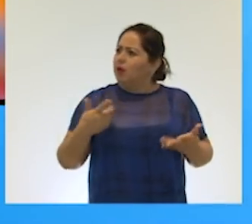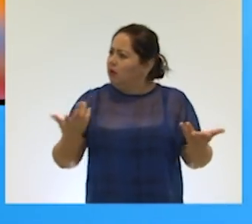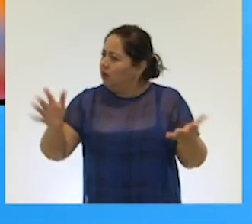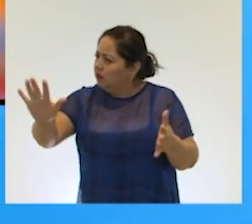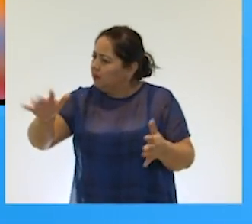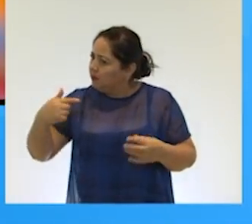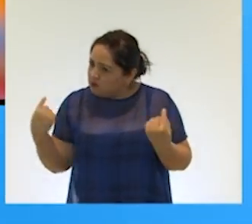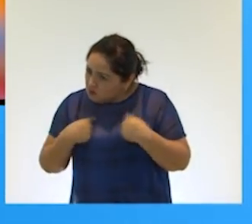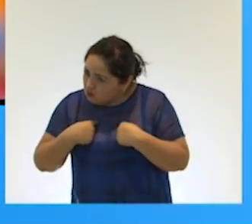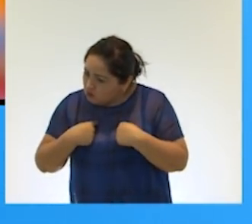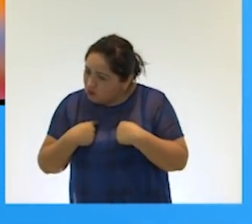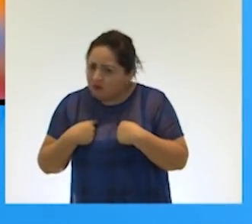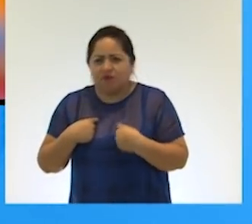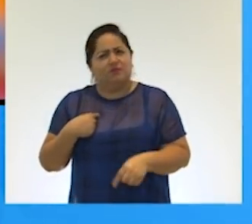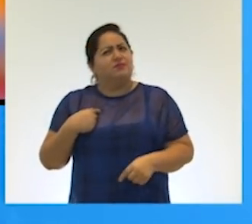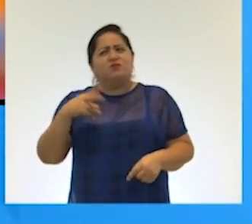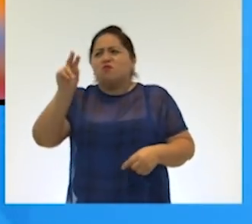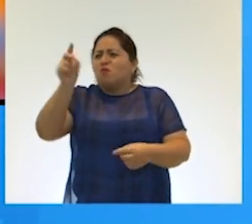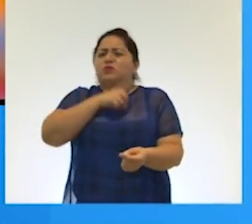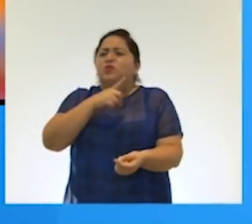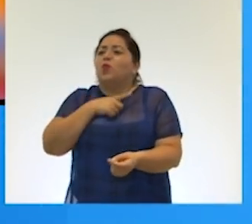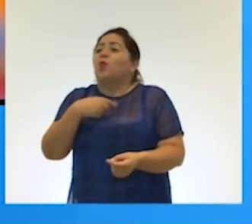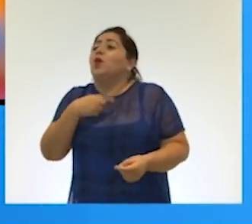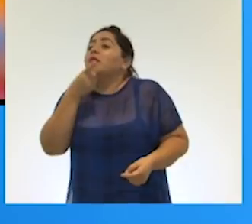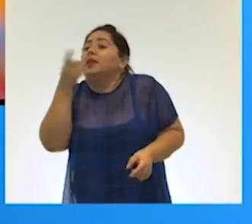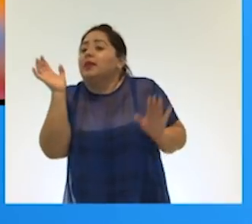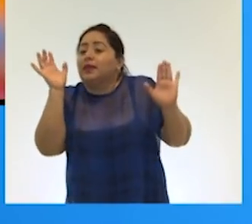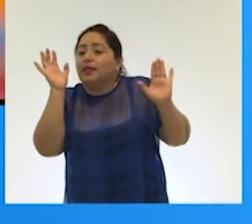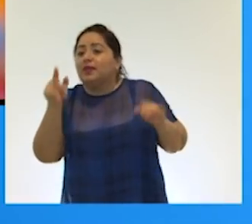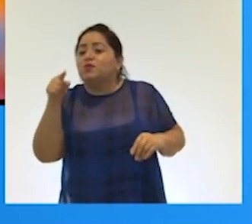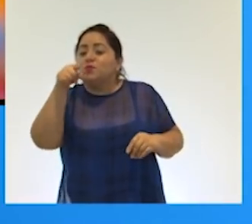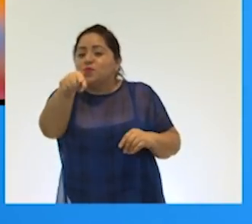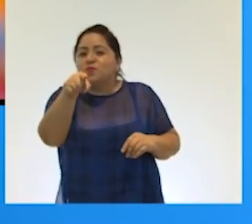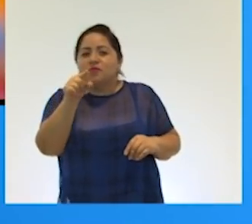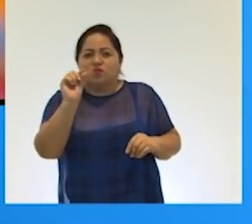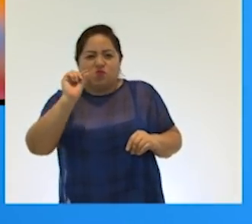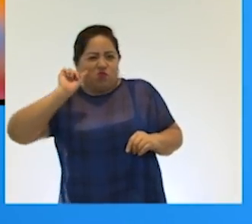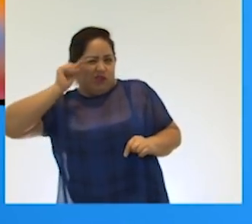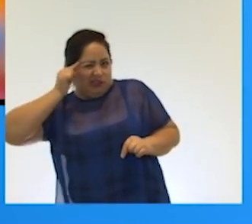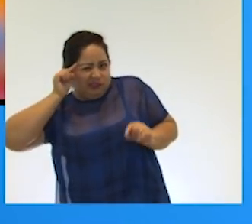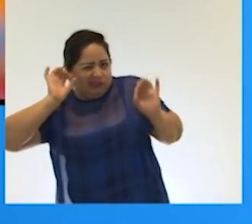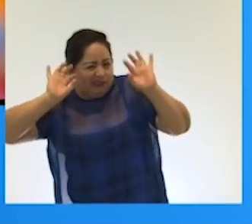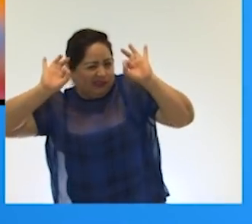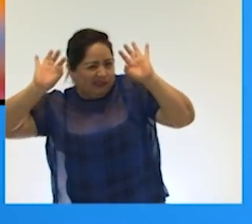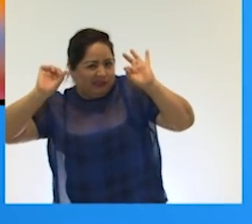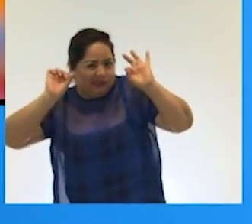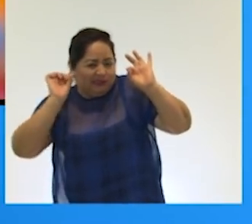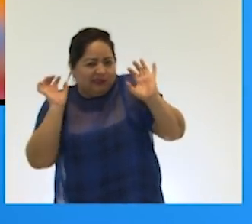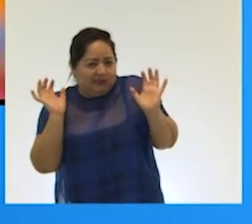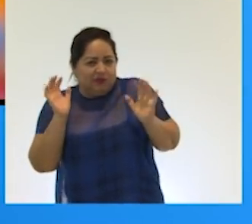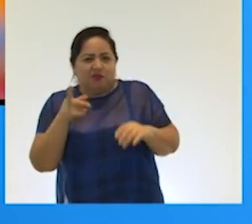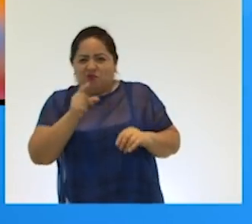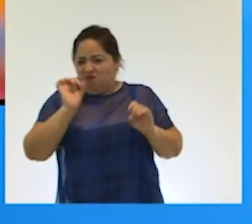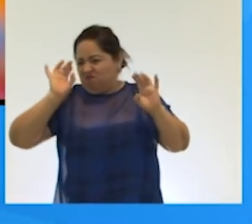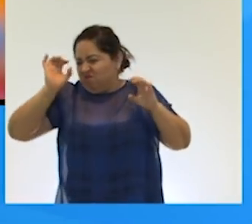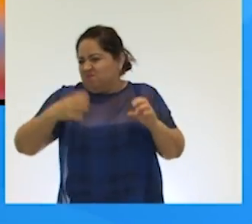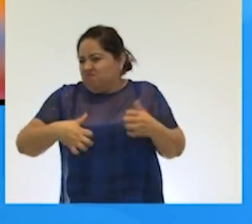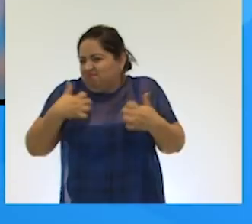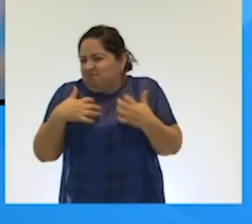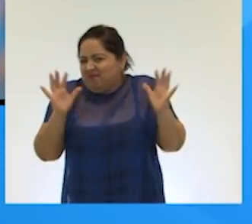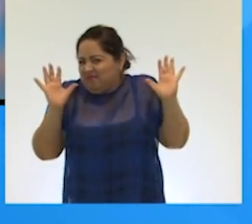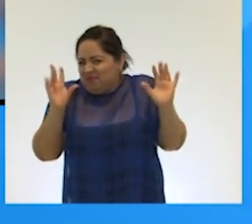¿Yo? Pero si solo señalé que eres un poco irritable, quisquilloso, cascarrabias.